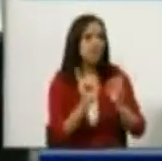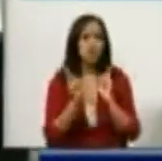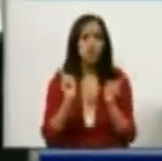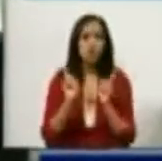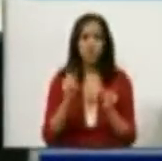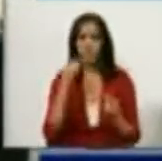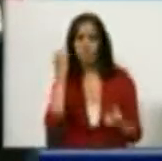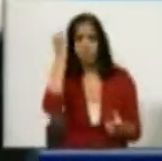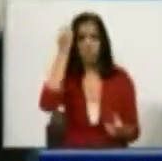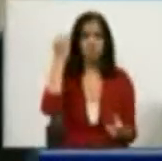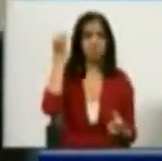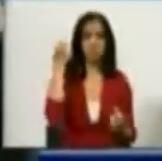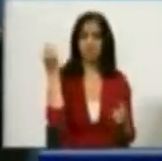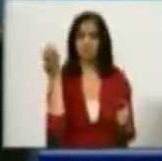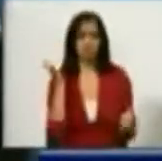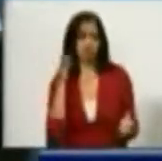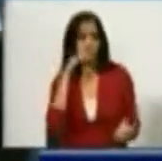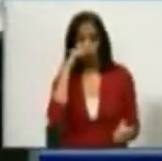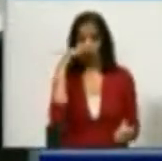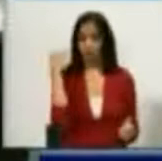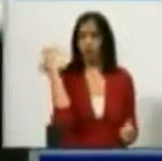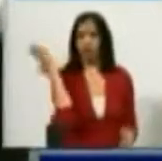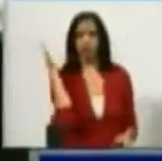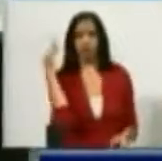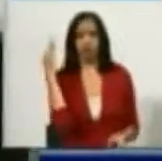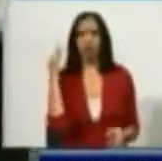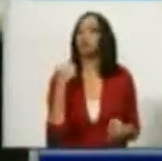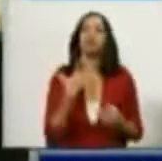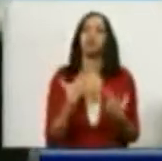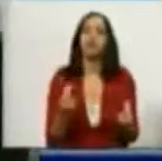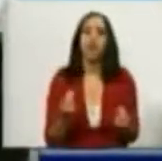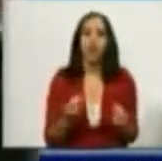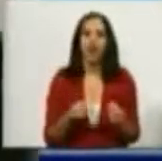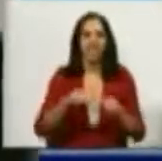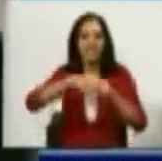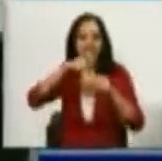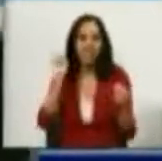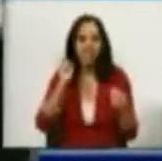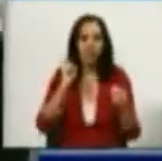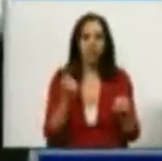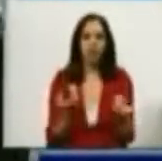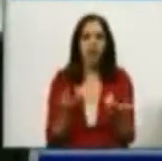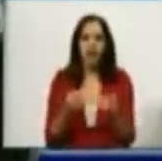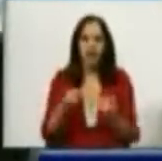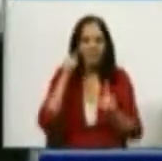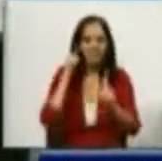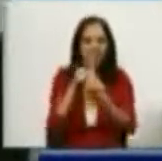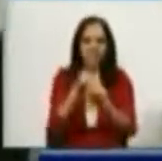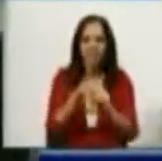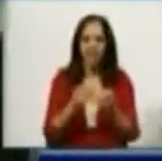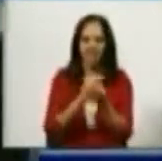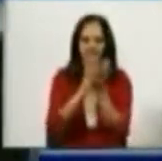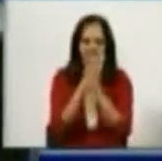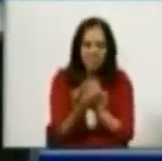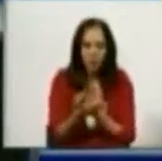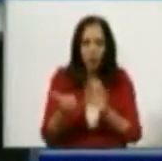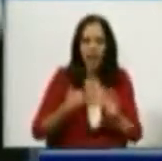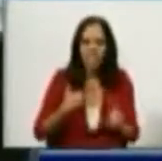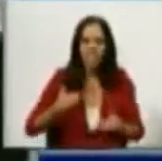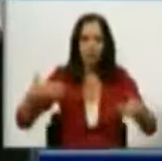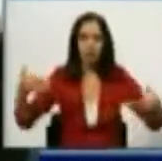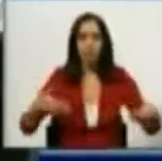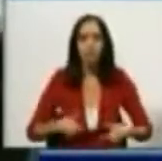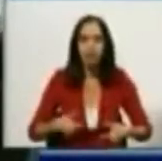ahí se creen una suerte de supremacía no es que están dedicados es a destruir cualquier esfuerzo